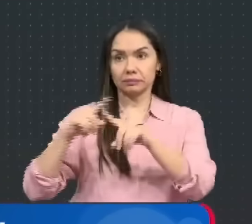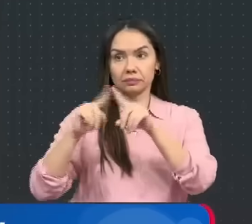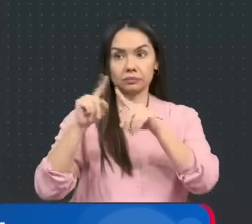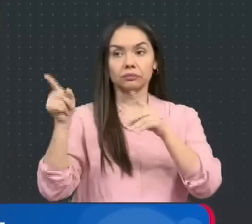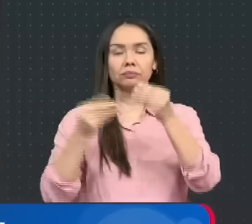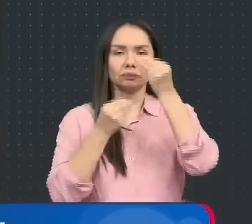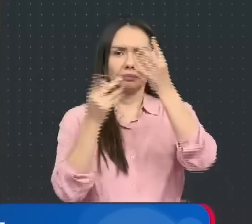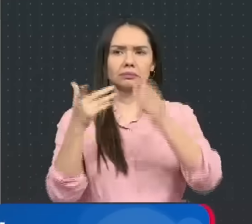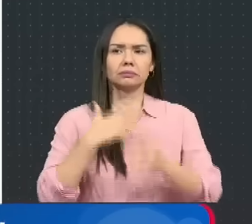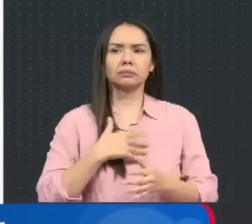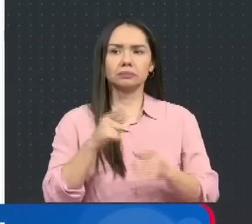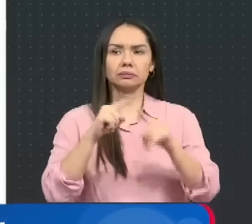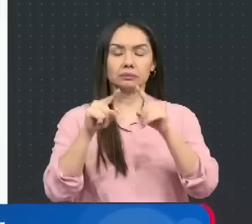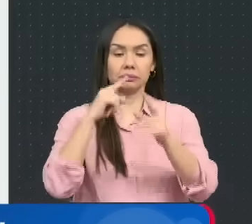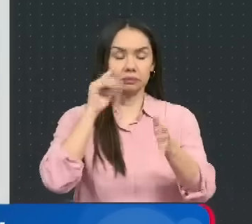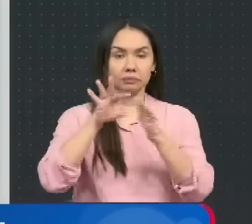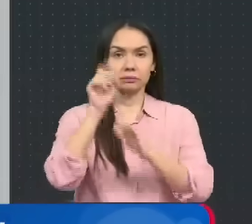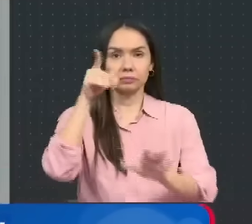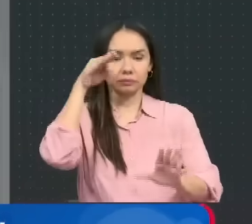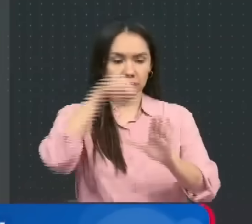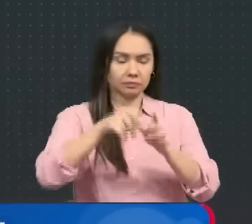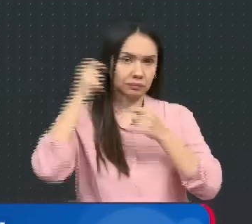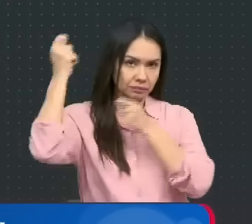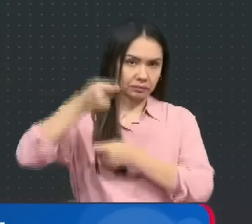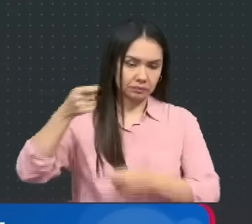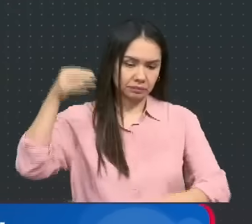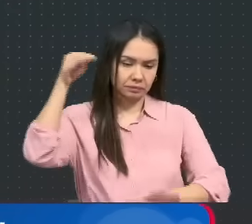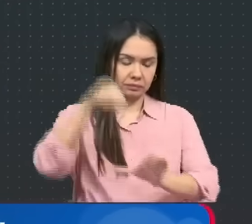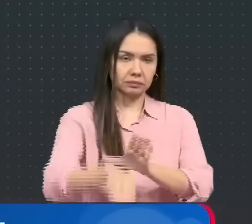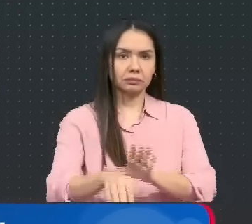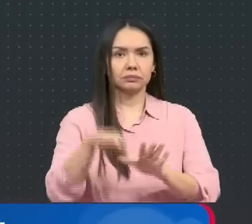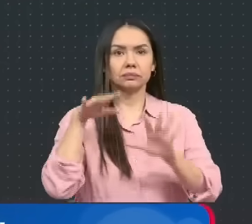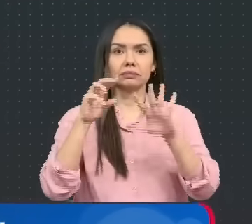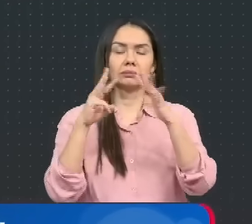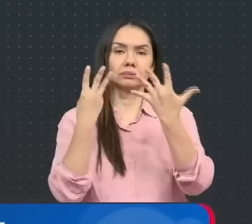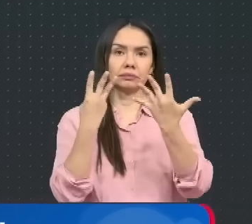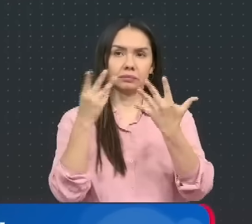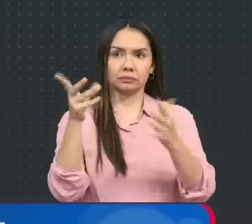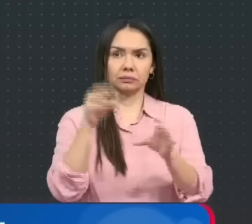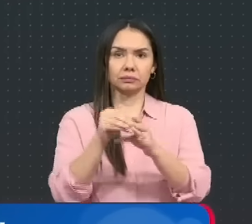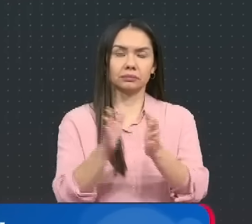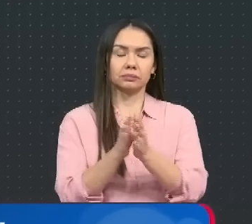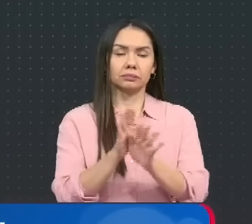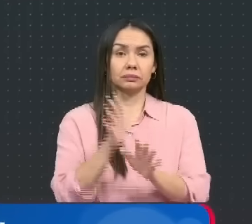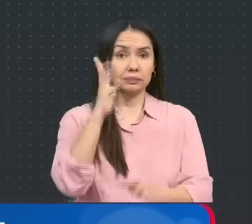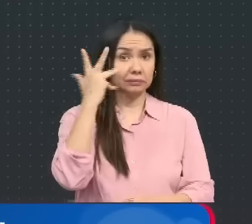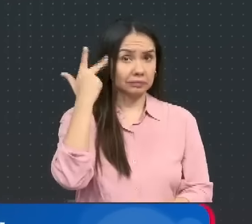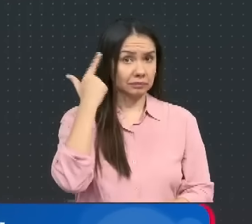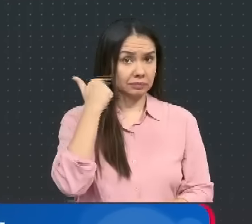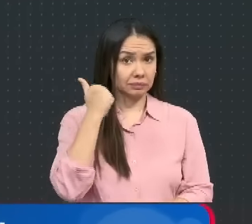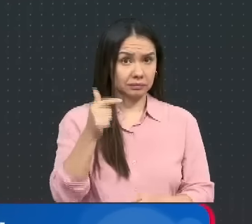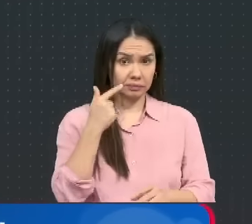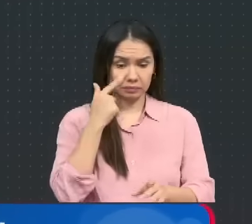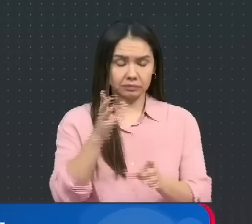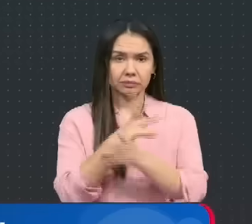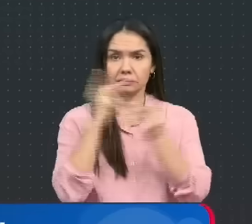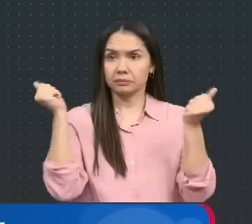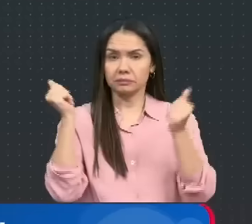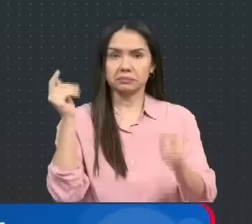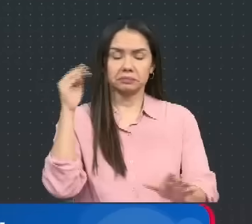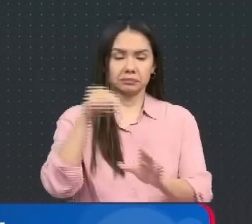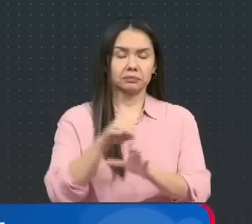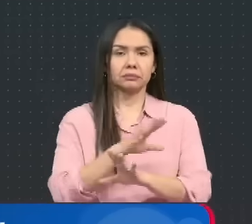el cantante fue encontrado dentro de una fosa en una vivienda en la colonia Limón, en la zona 18, después de 5 días de estar